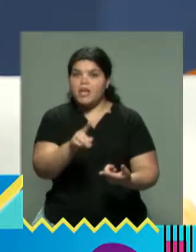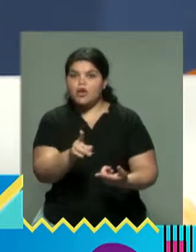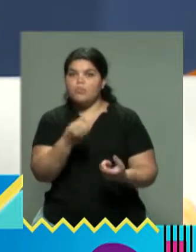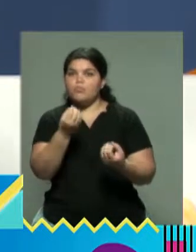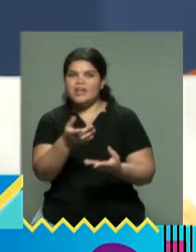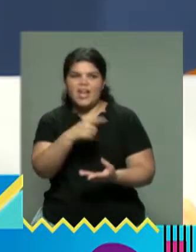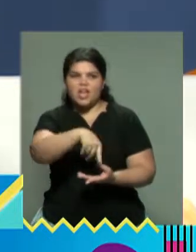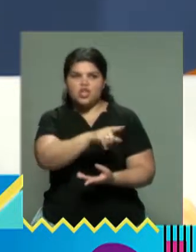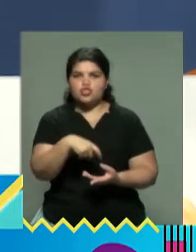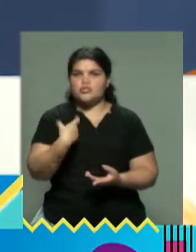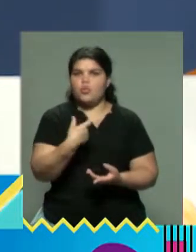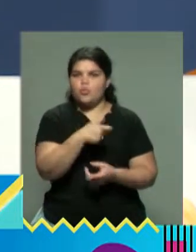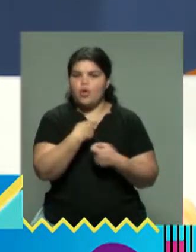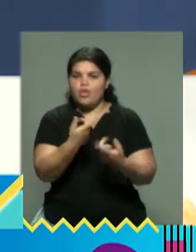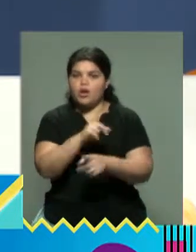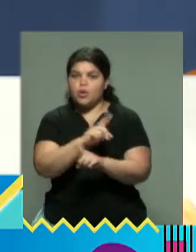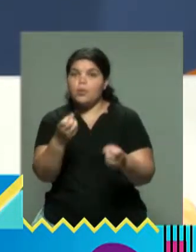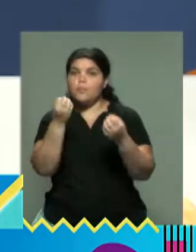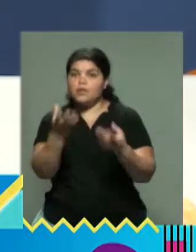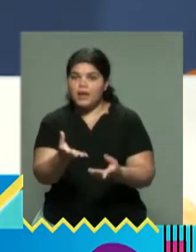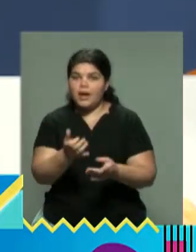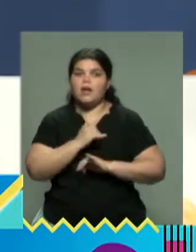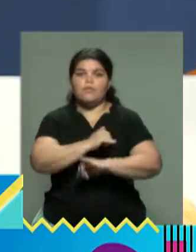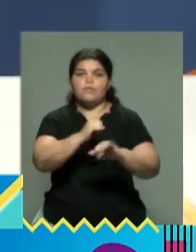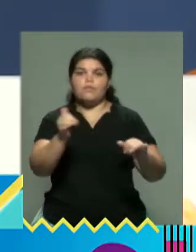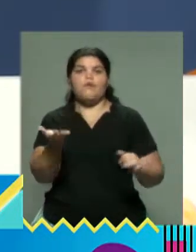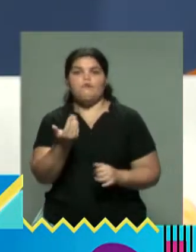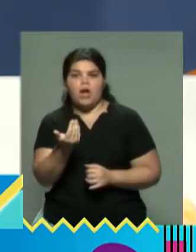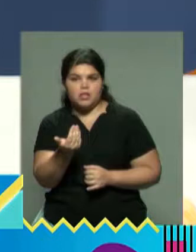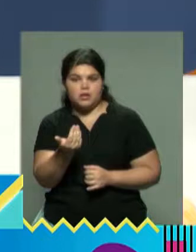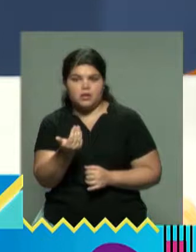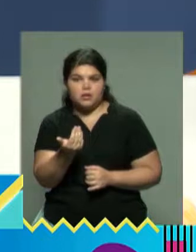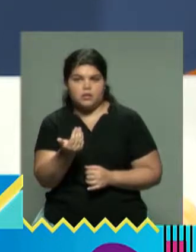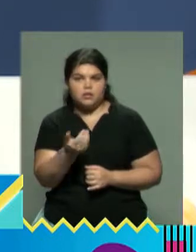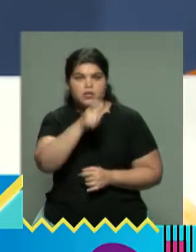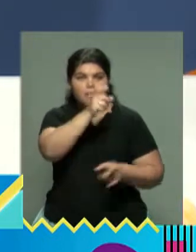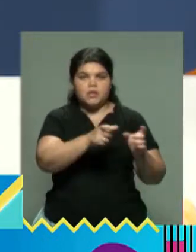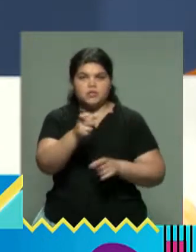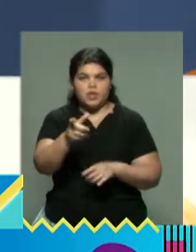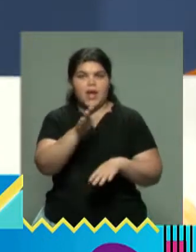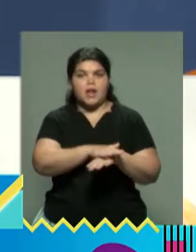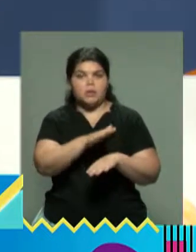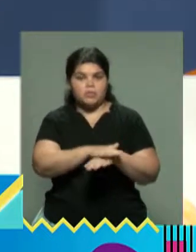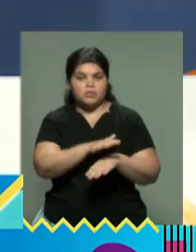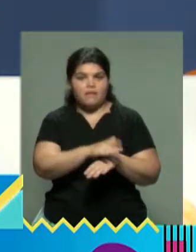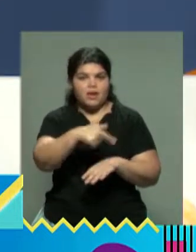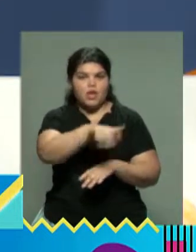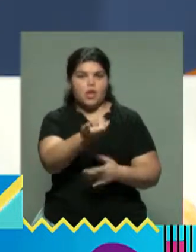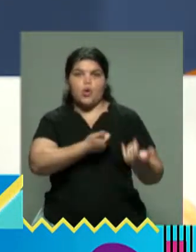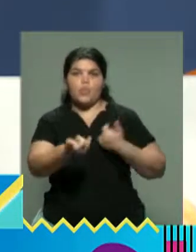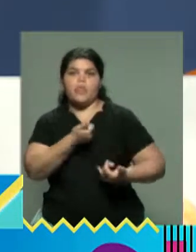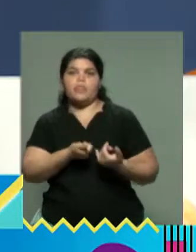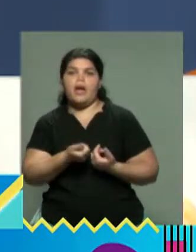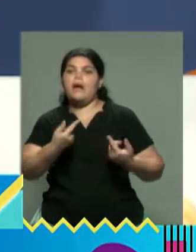recién estábamos hablando un poco de la seguridad, ¿sí?, en cuanto a este tipo de actividades. Y nos quedábamos con el tema del contrato de